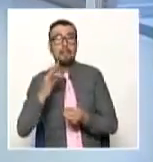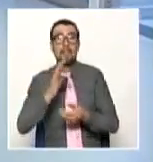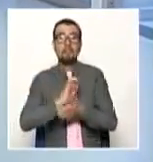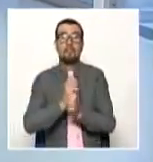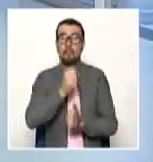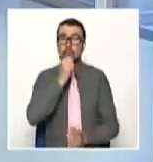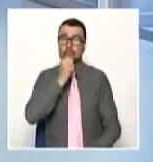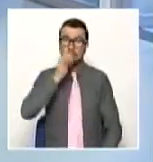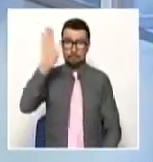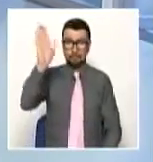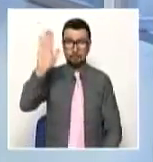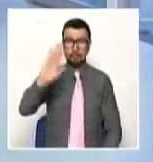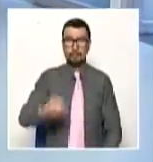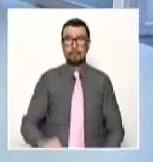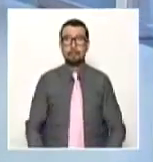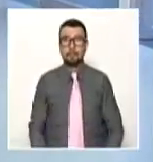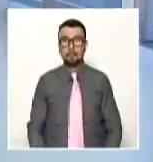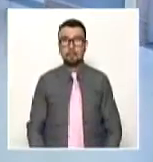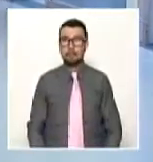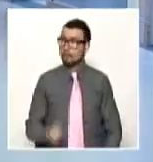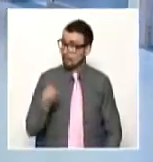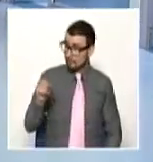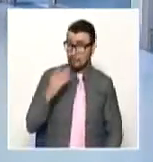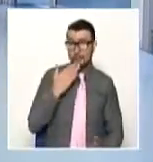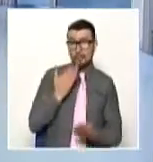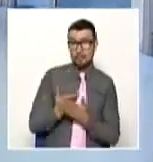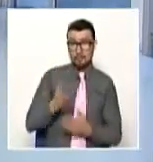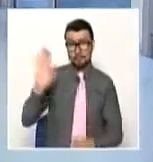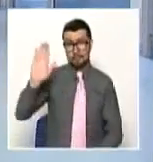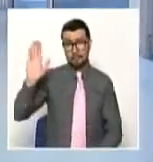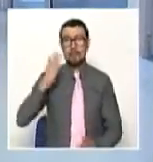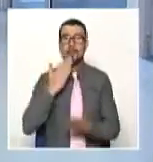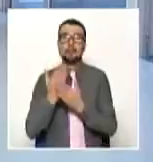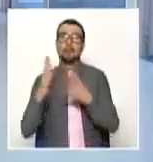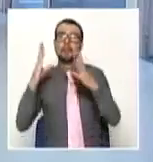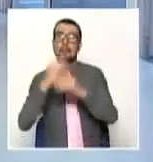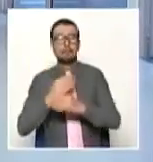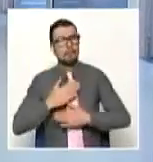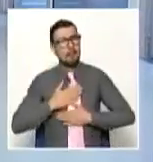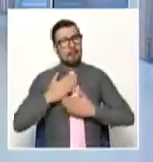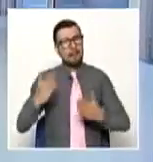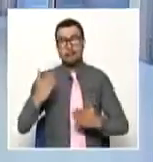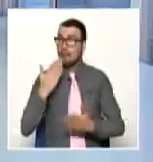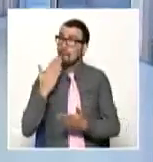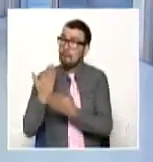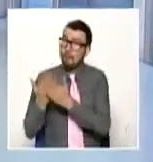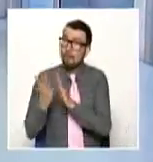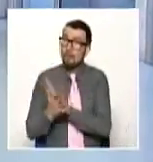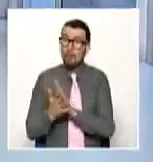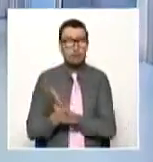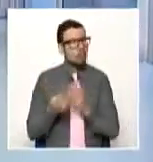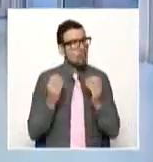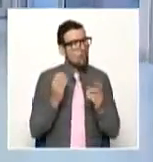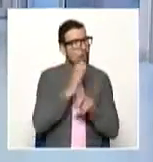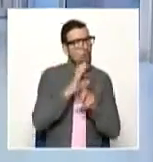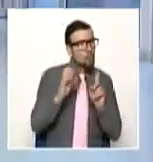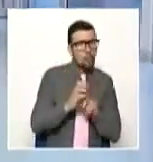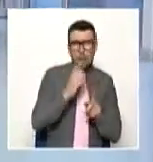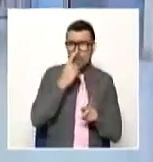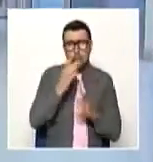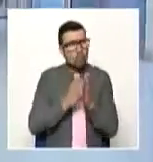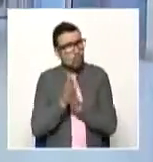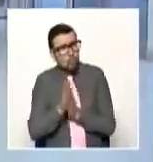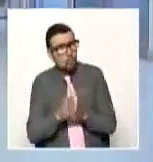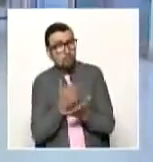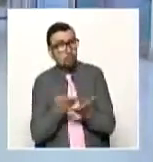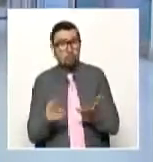Chao, feliz noche. Chao, Andrea, una feliz noche. Muchísimas gracias por toda la información. Bueno, mucha cultura y entretenimiento, y sobre todo